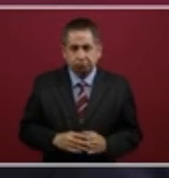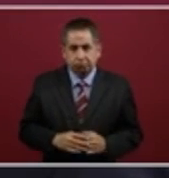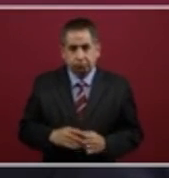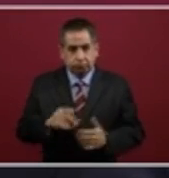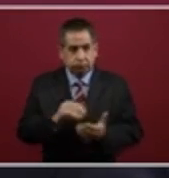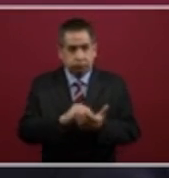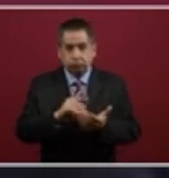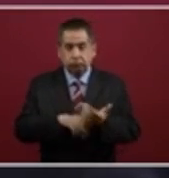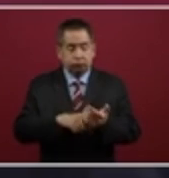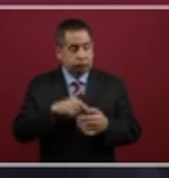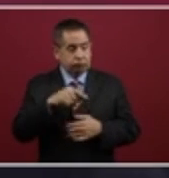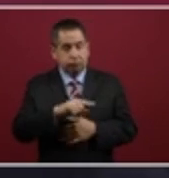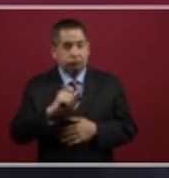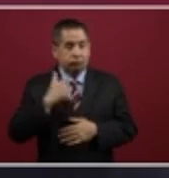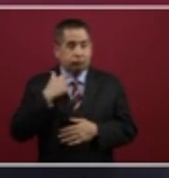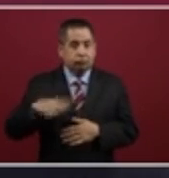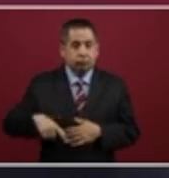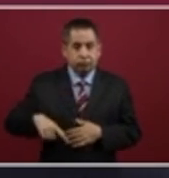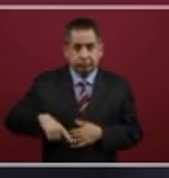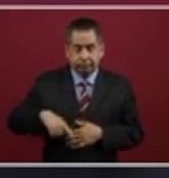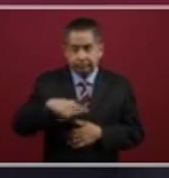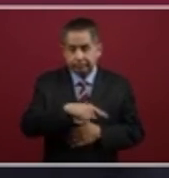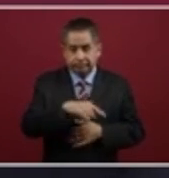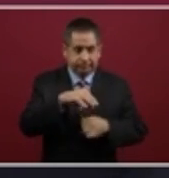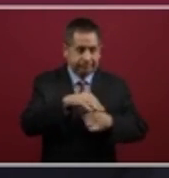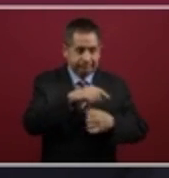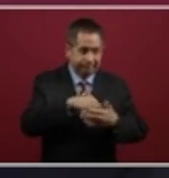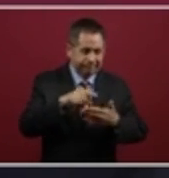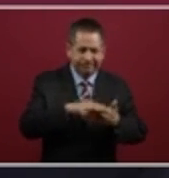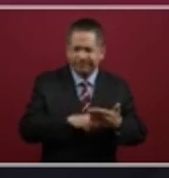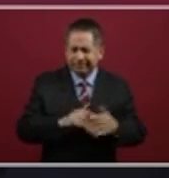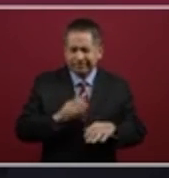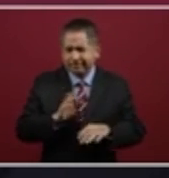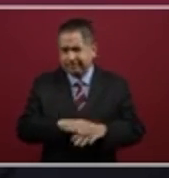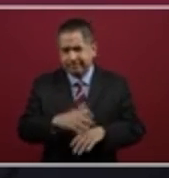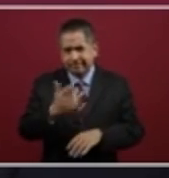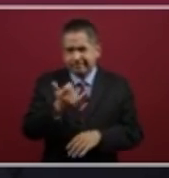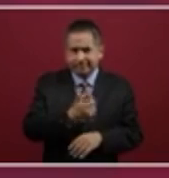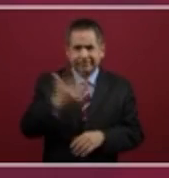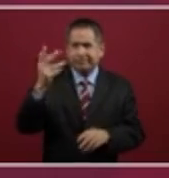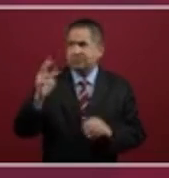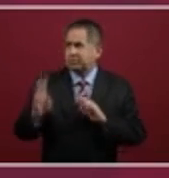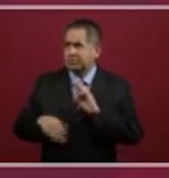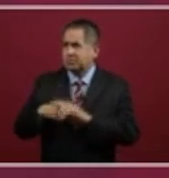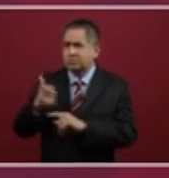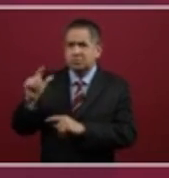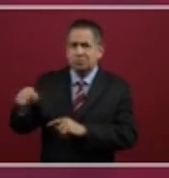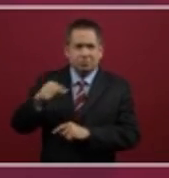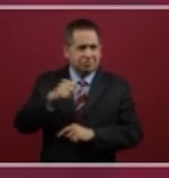el sistema de organización de elecciones más caro del mundo